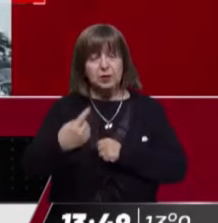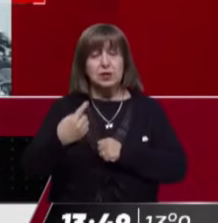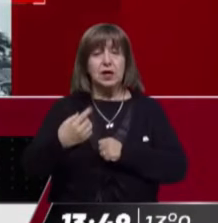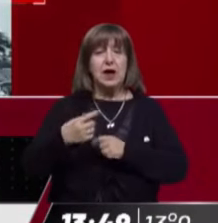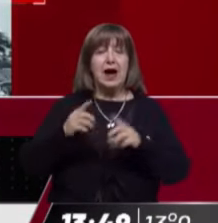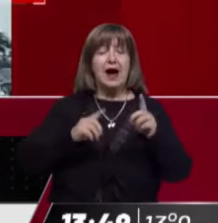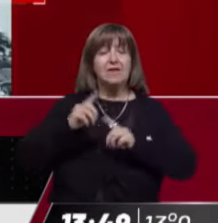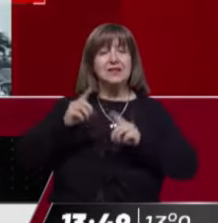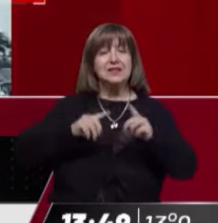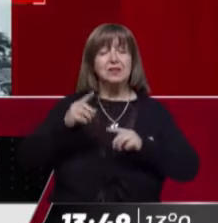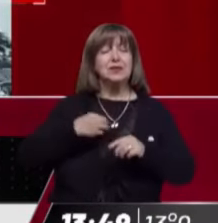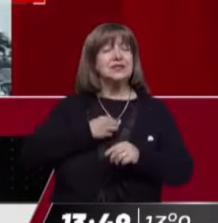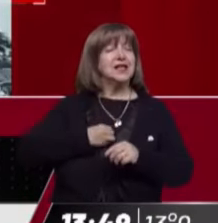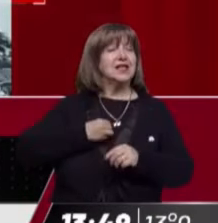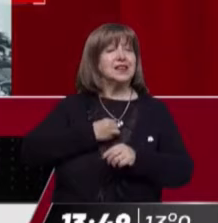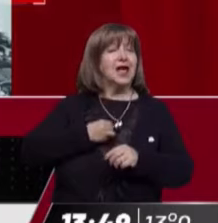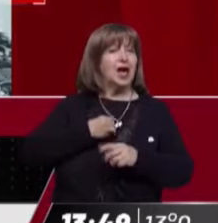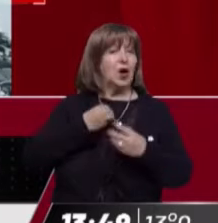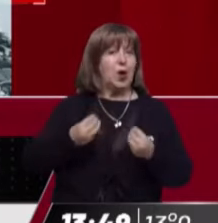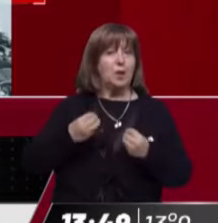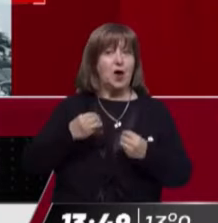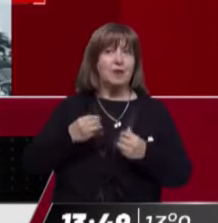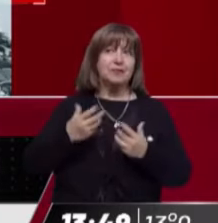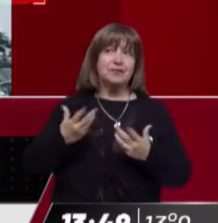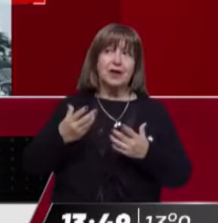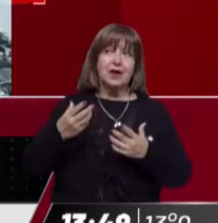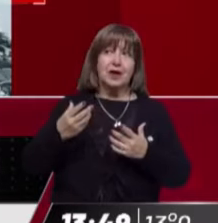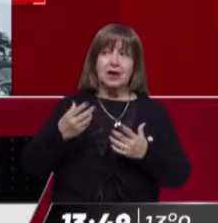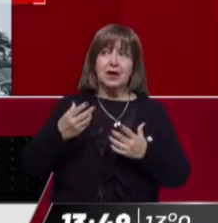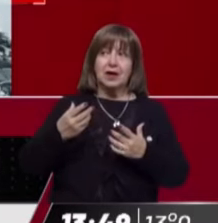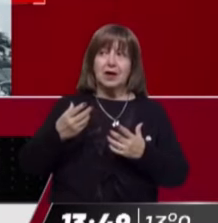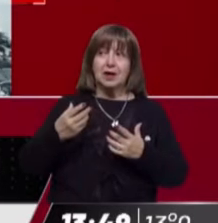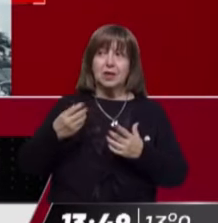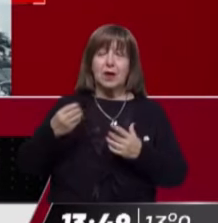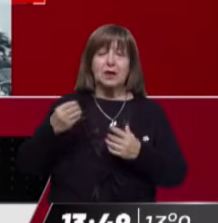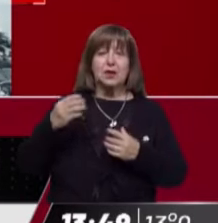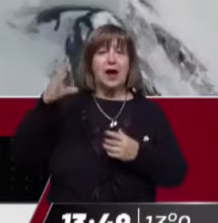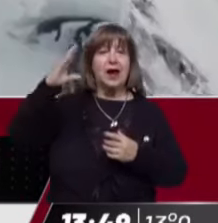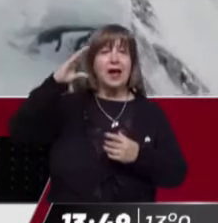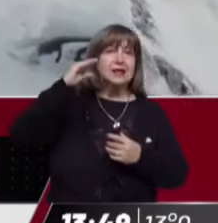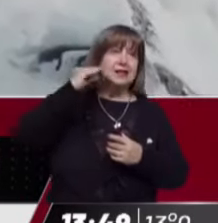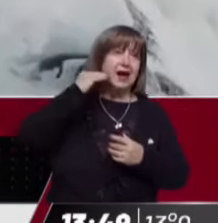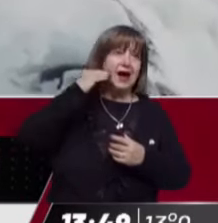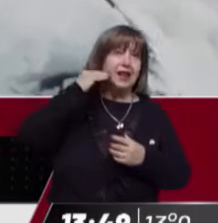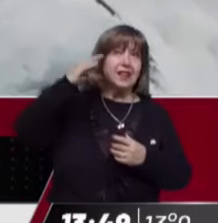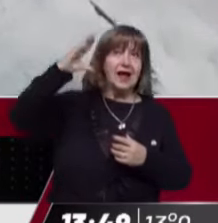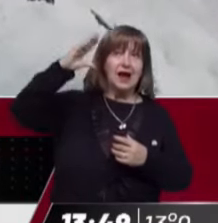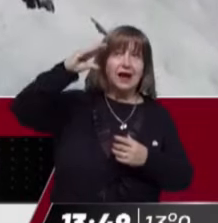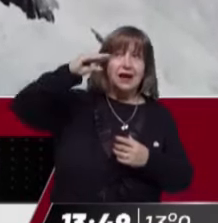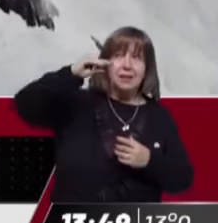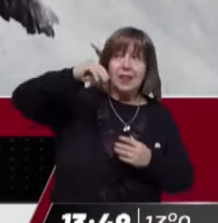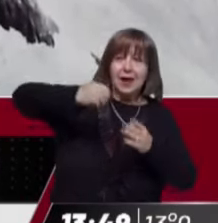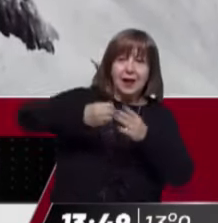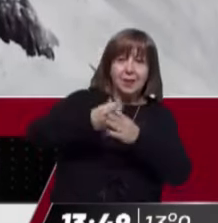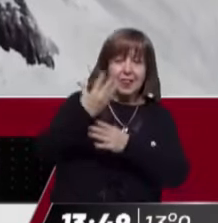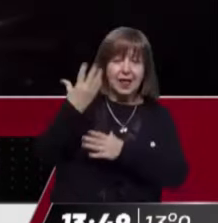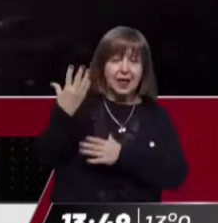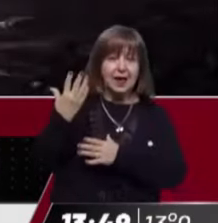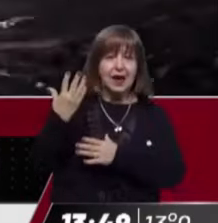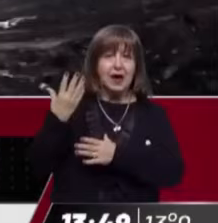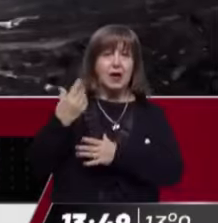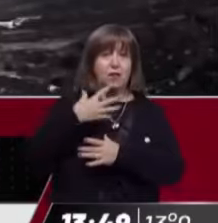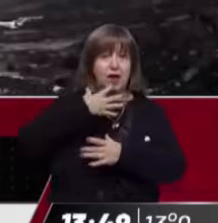mundo? Creo que lo sentí más que nada cuando estuve acá, como wow, ¿dónde estuve? Pero en el momento es como que no caes dónde